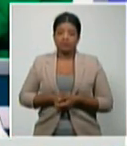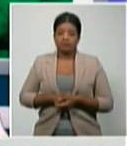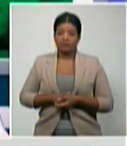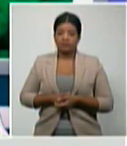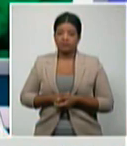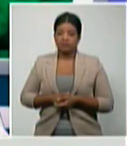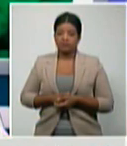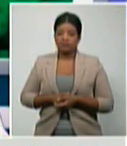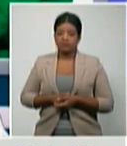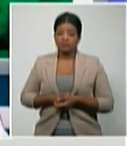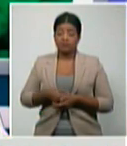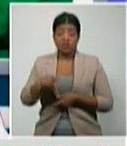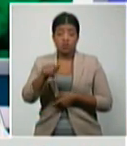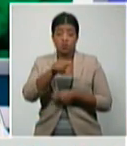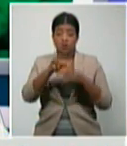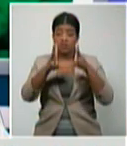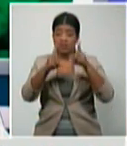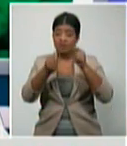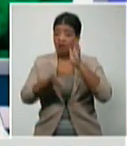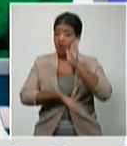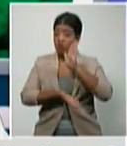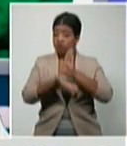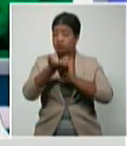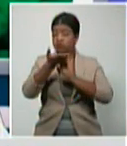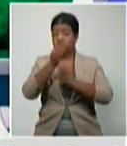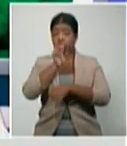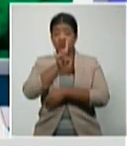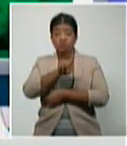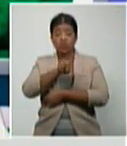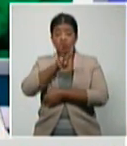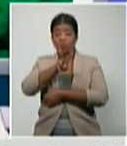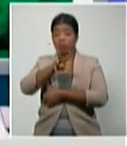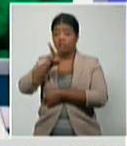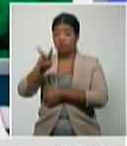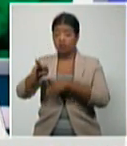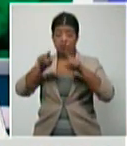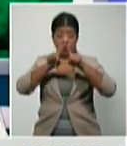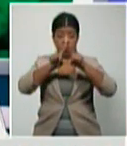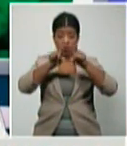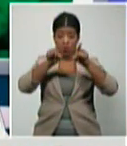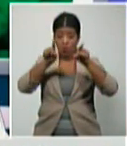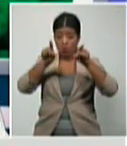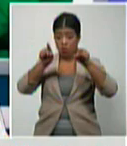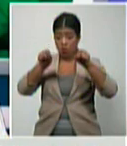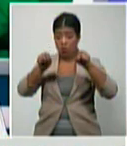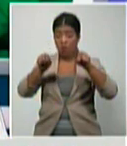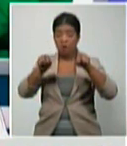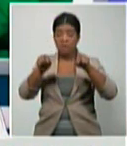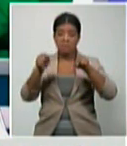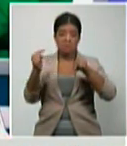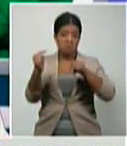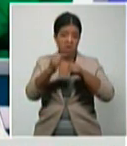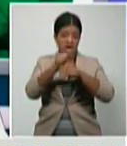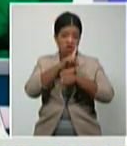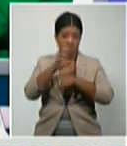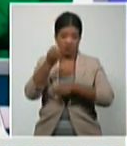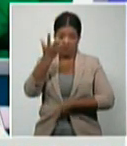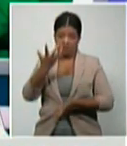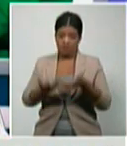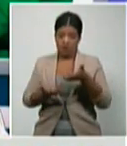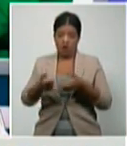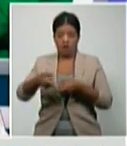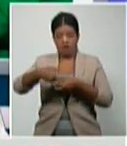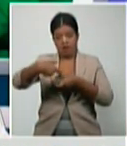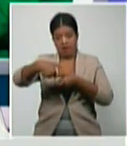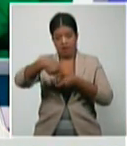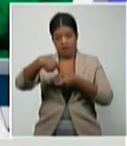elevada, 122 en todas las provincias, excepto Cienfuegos y el municipio especial Isla